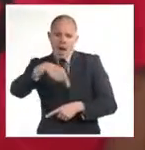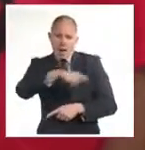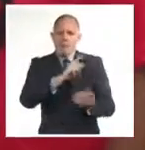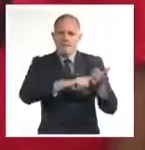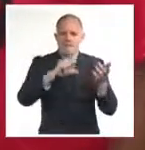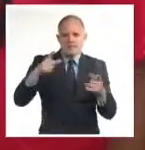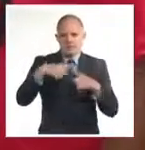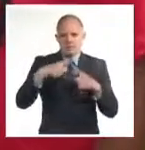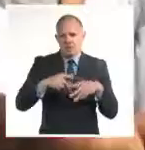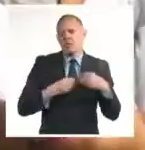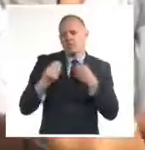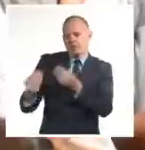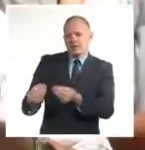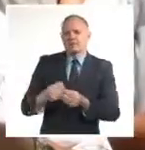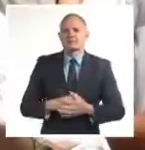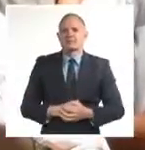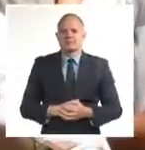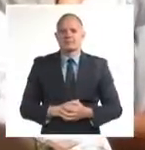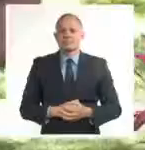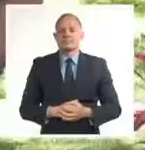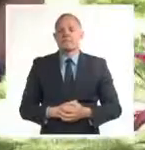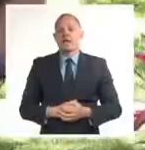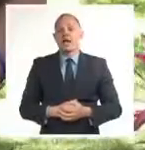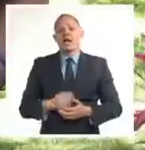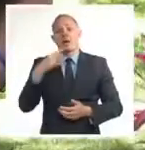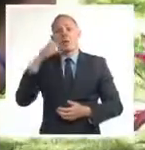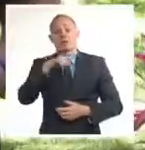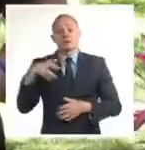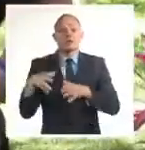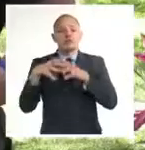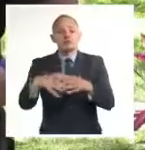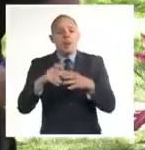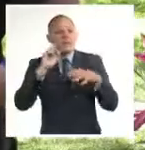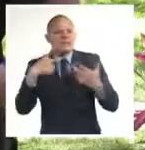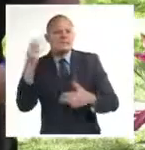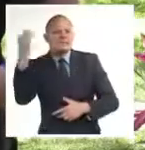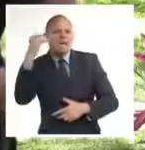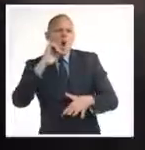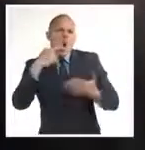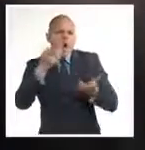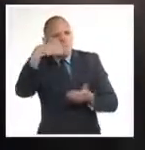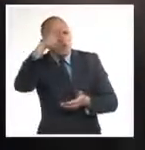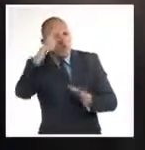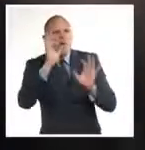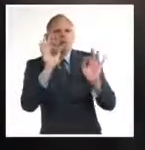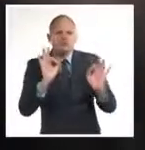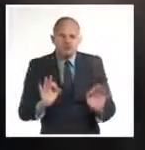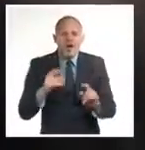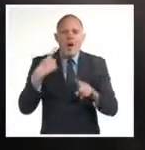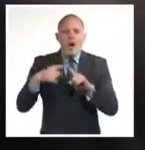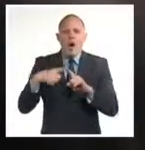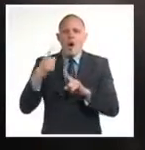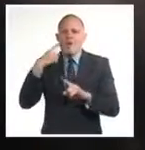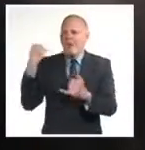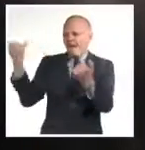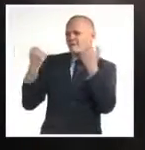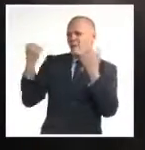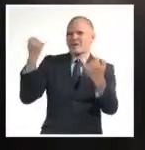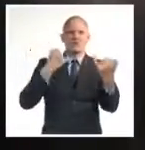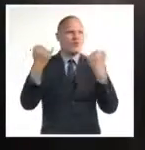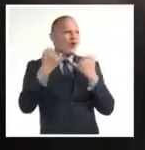gobierno en el municipio. Conocer la realidad cubana y de esta forma combatir las campañas mediáticas de desinformación son las muestras